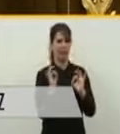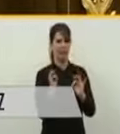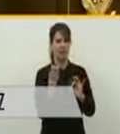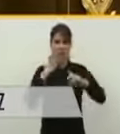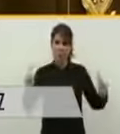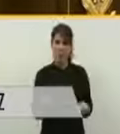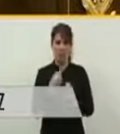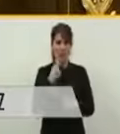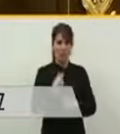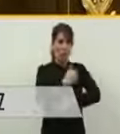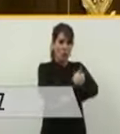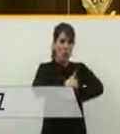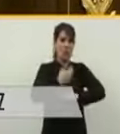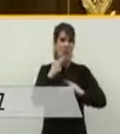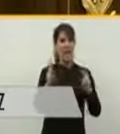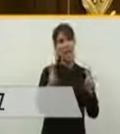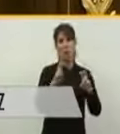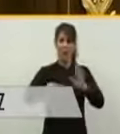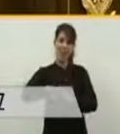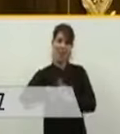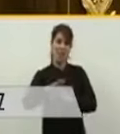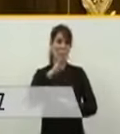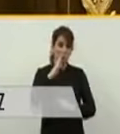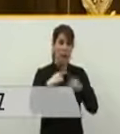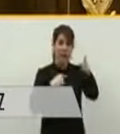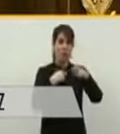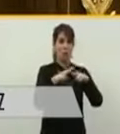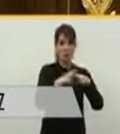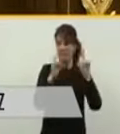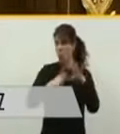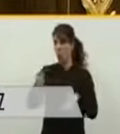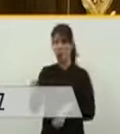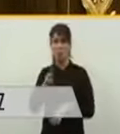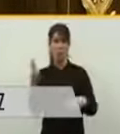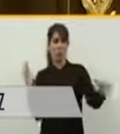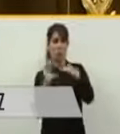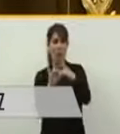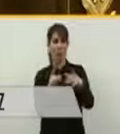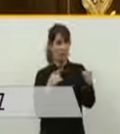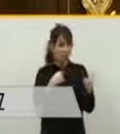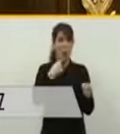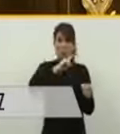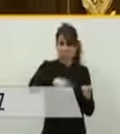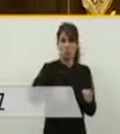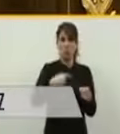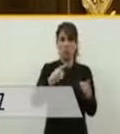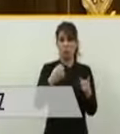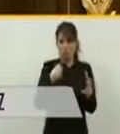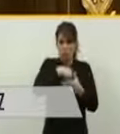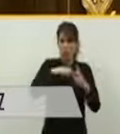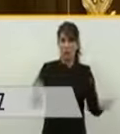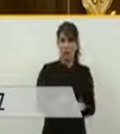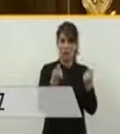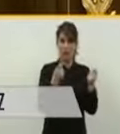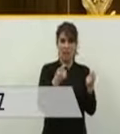nueva derecha es porque responden a las mismas políticas que el Partido Popular. Y eso ustedes lo han dicho también en campaña electoral. No entendemos por qué ahora de repente son